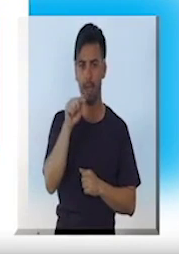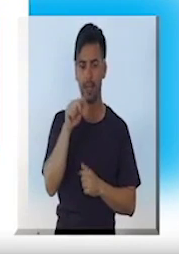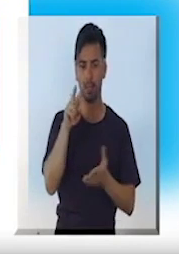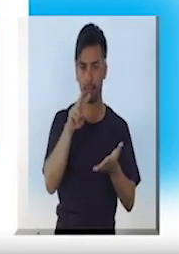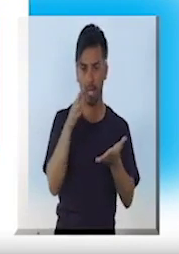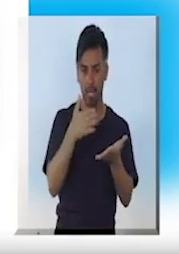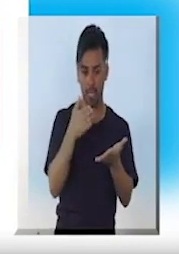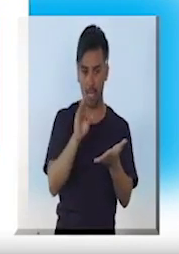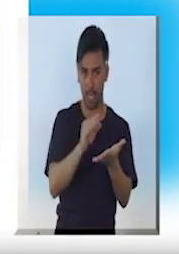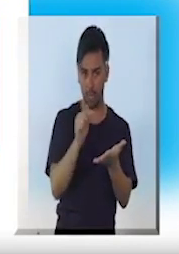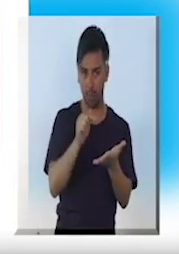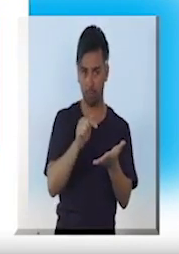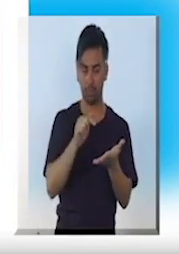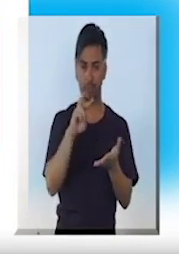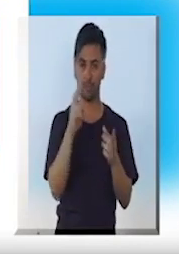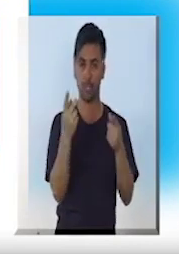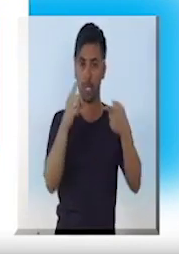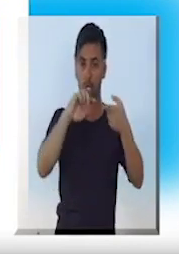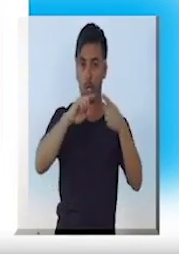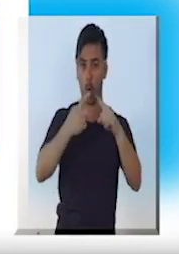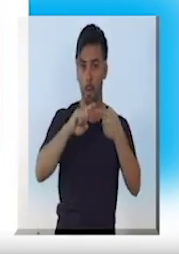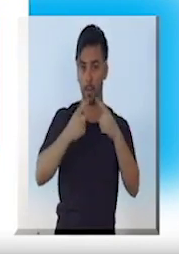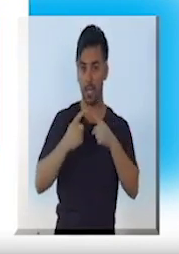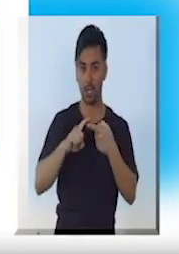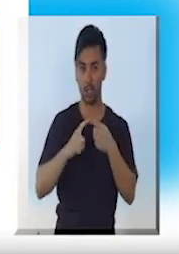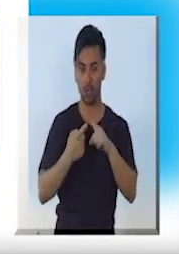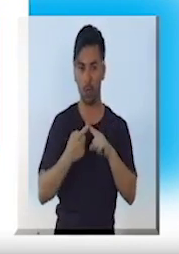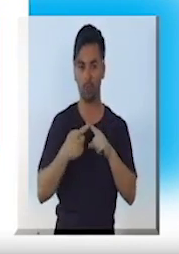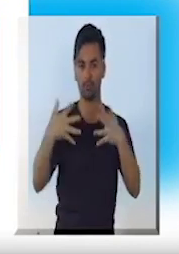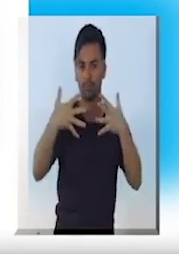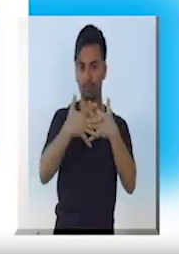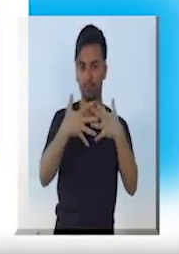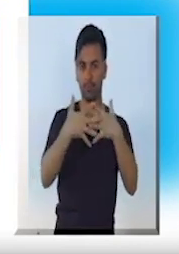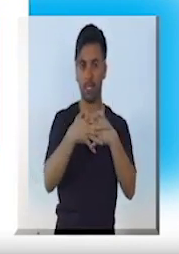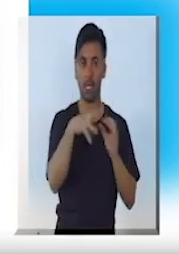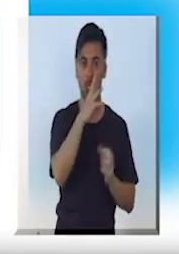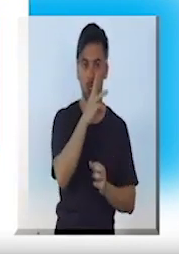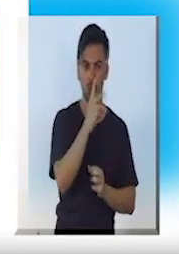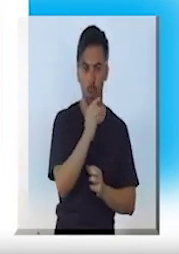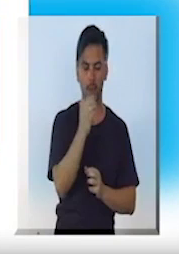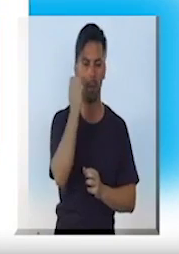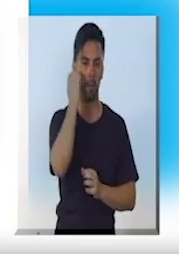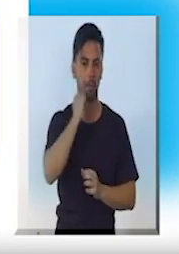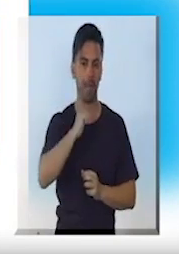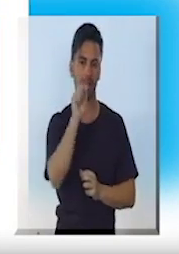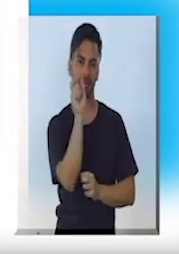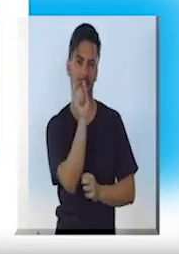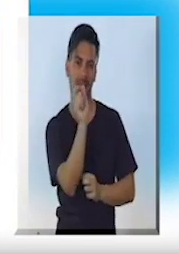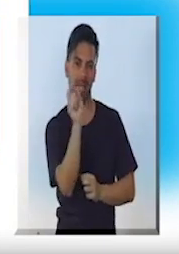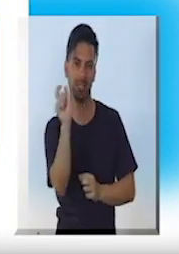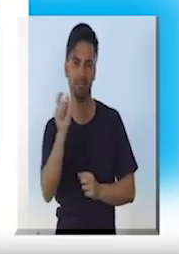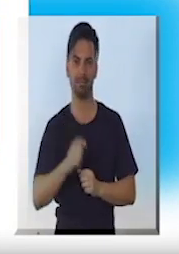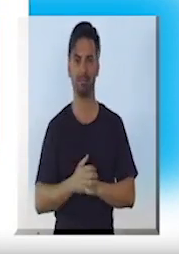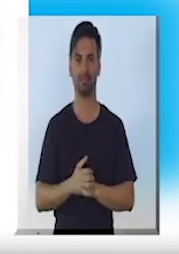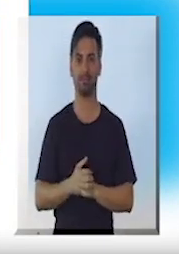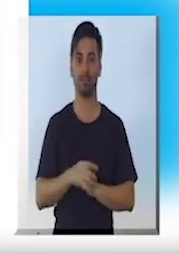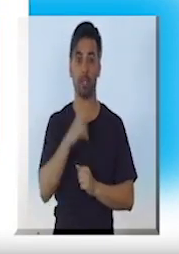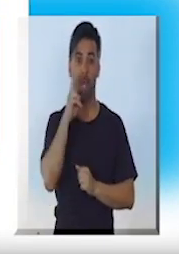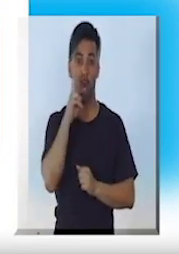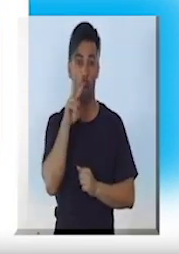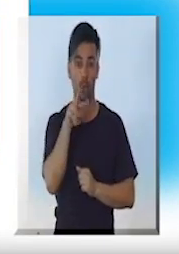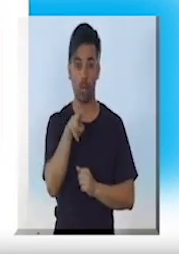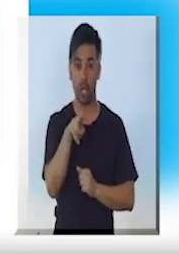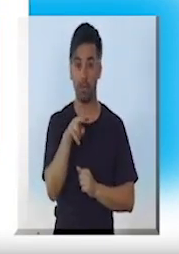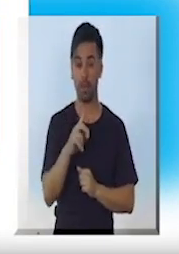compuesto por la combinación de la parte numérica y la parte literal. Observa bien,